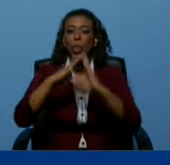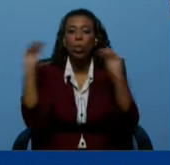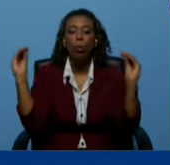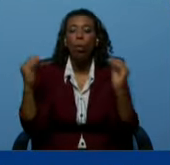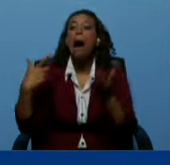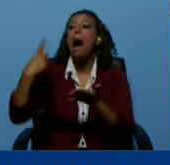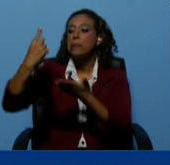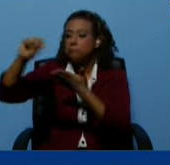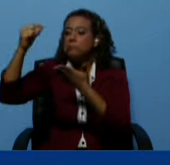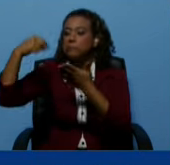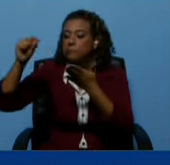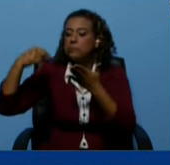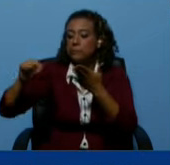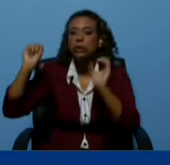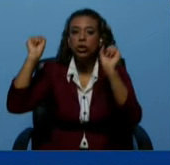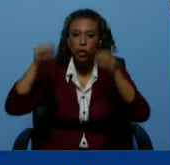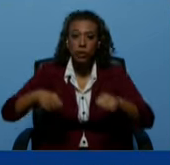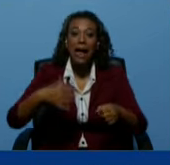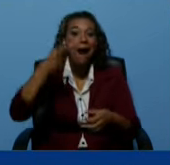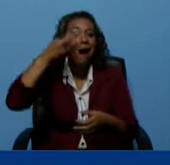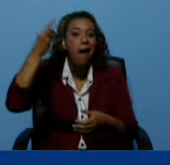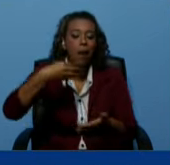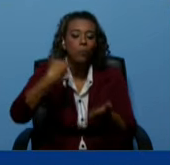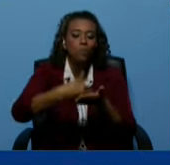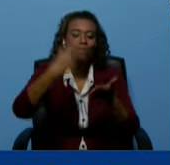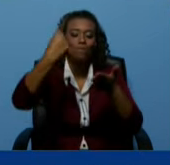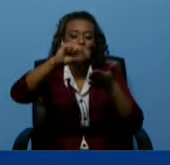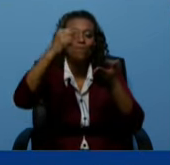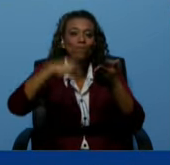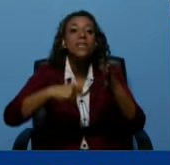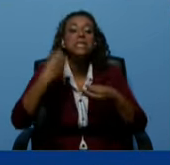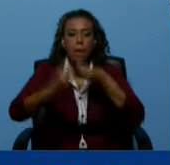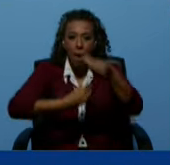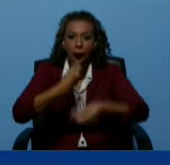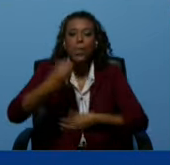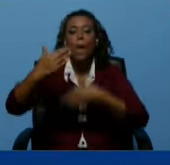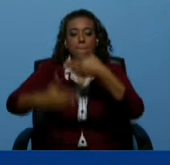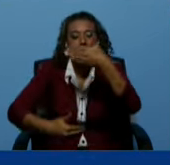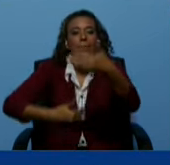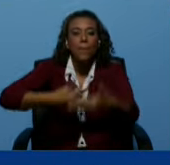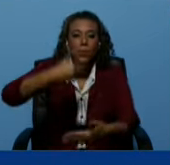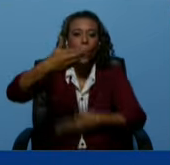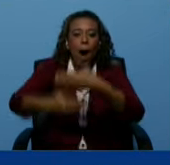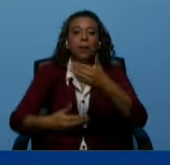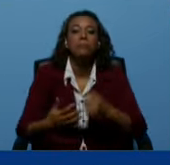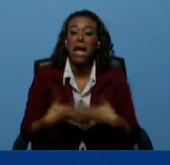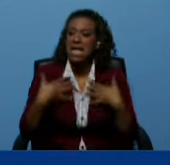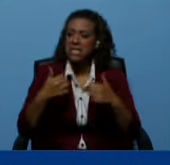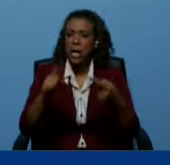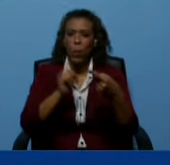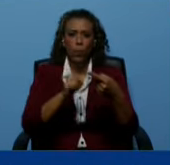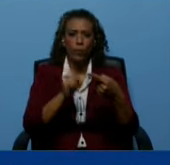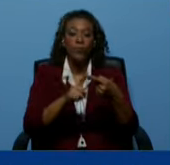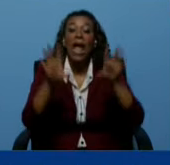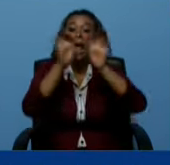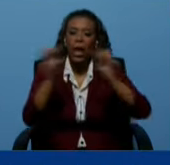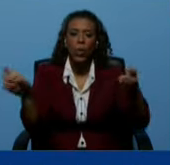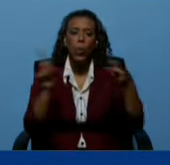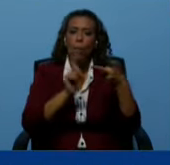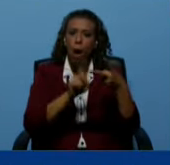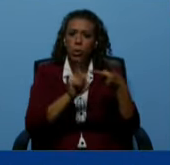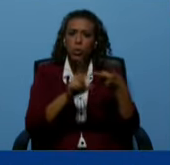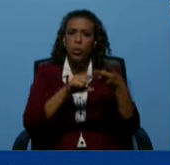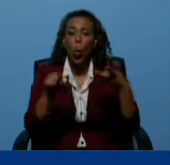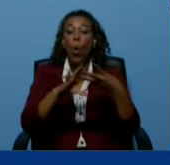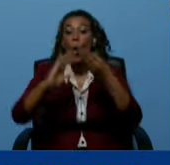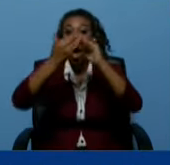absolutamente todas, se están cumpliendo y se van a cumplir en salud, en educación, con